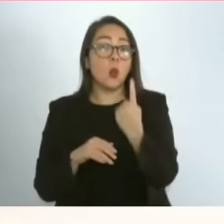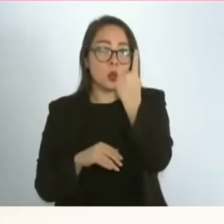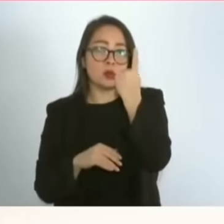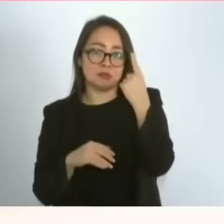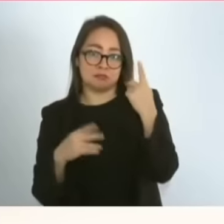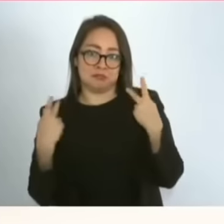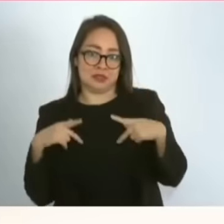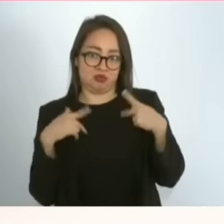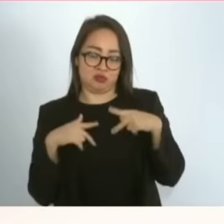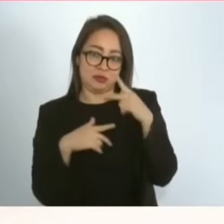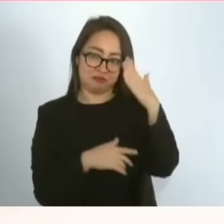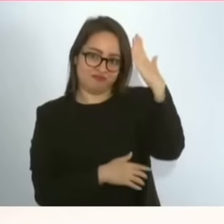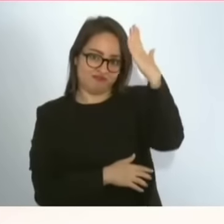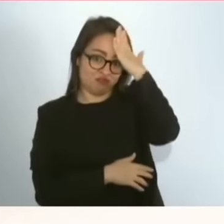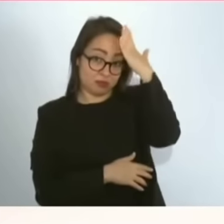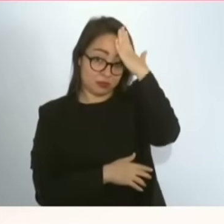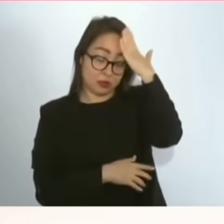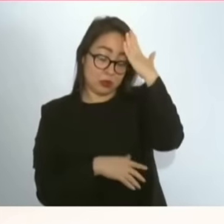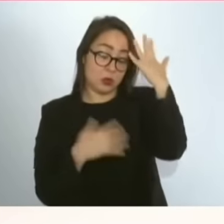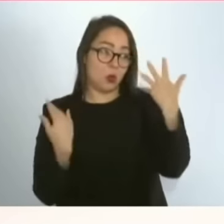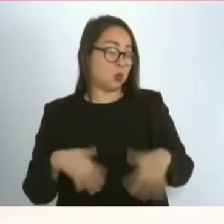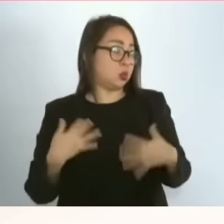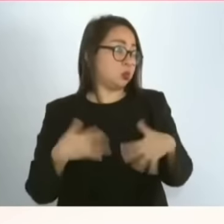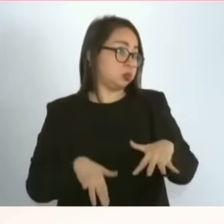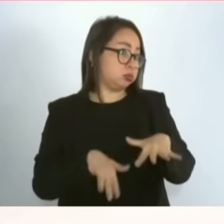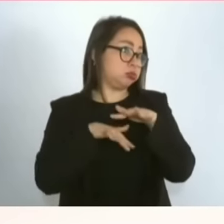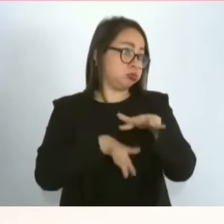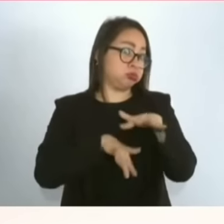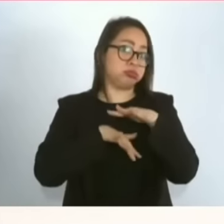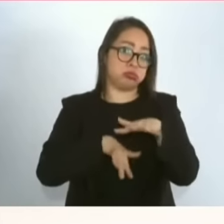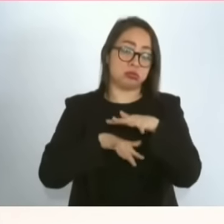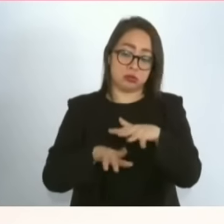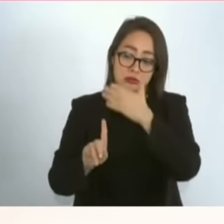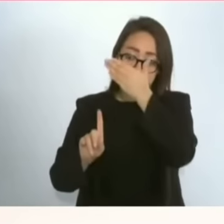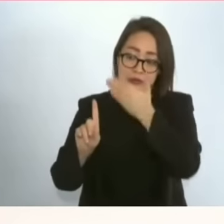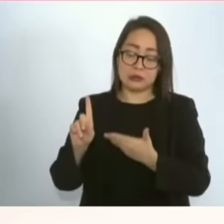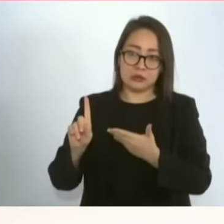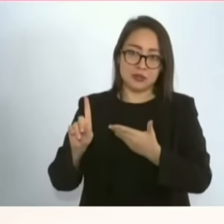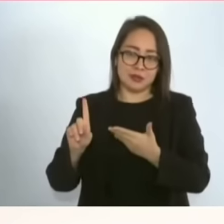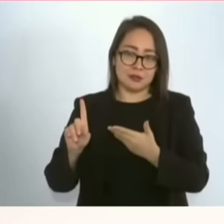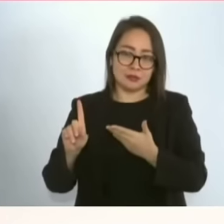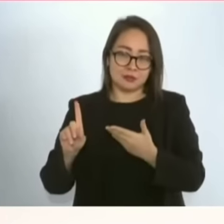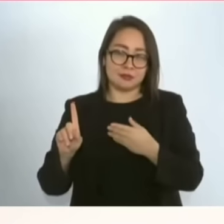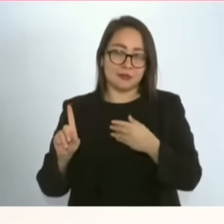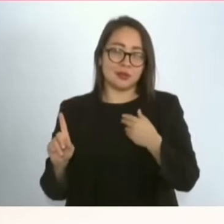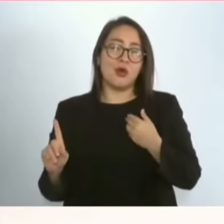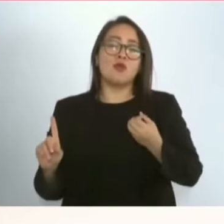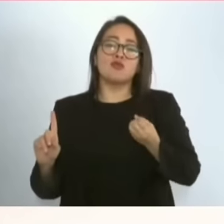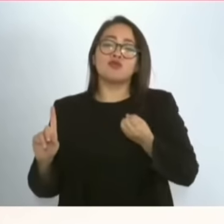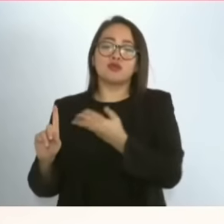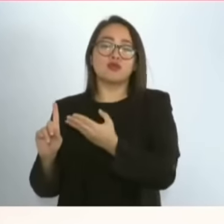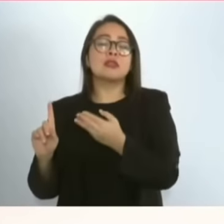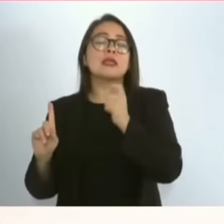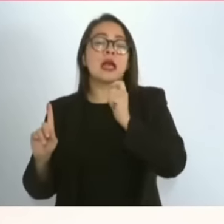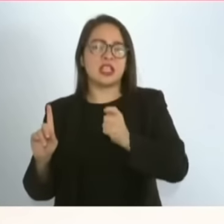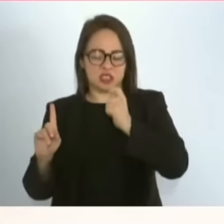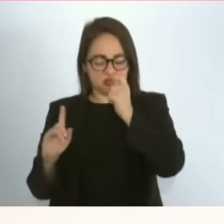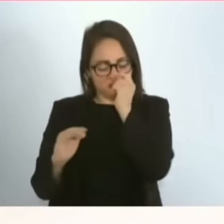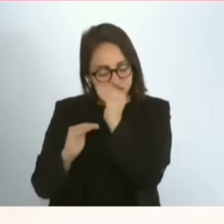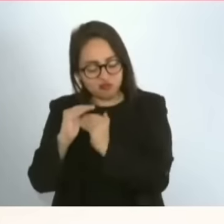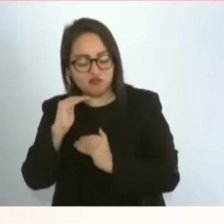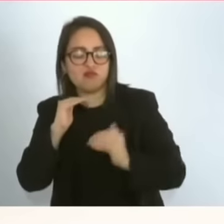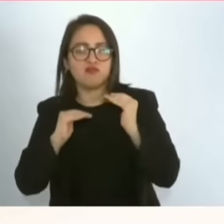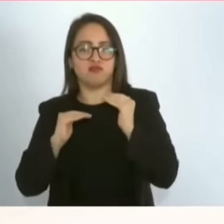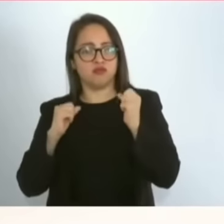fue realmente ejemplar y por eso se le conoce como el apóstol de la